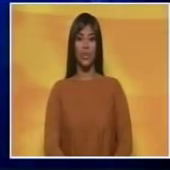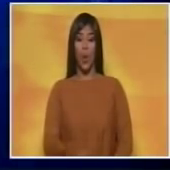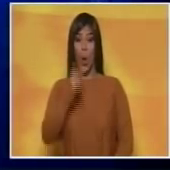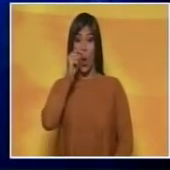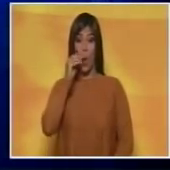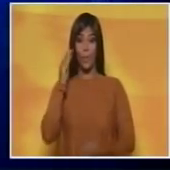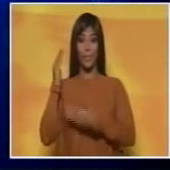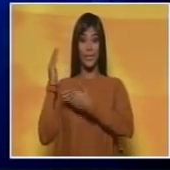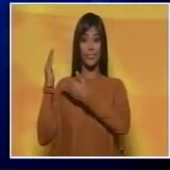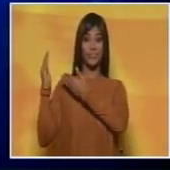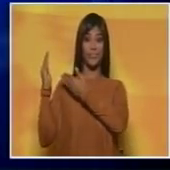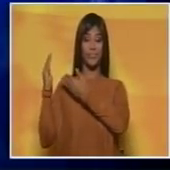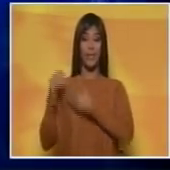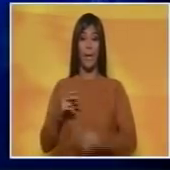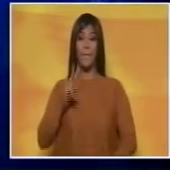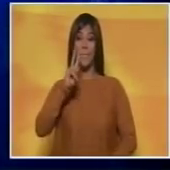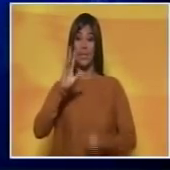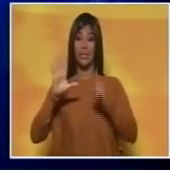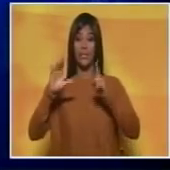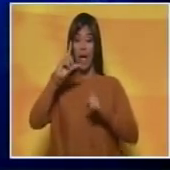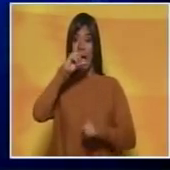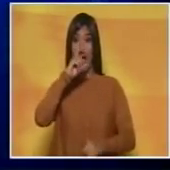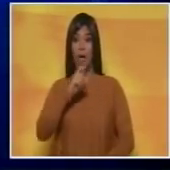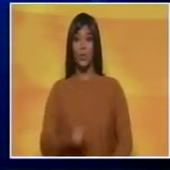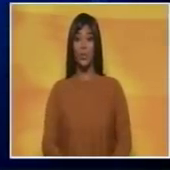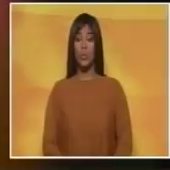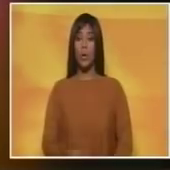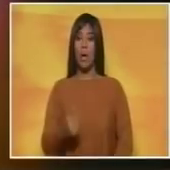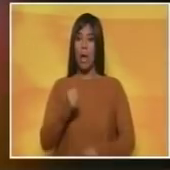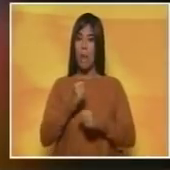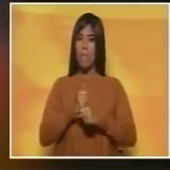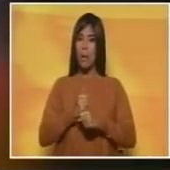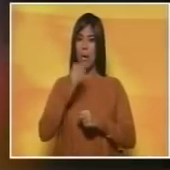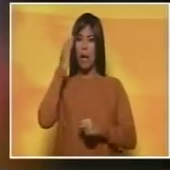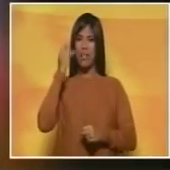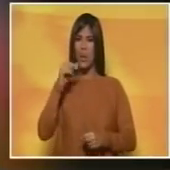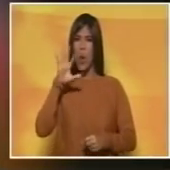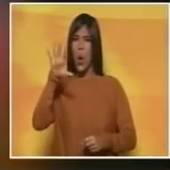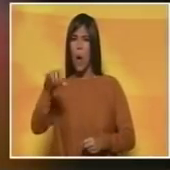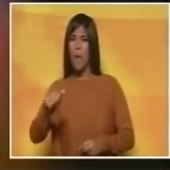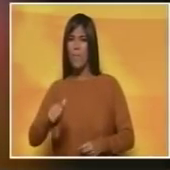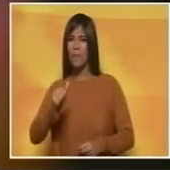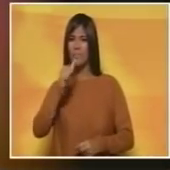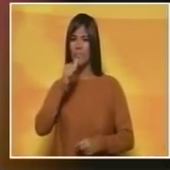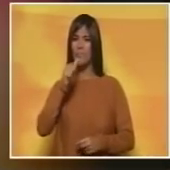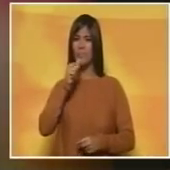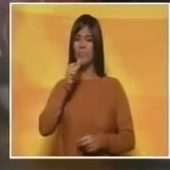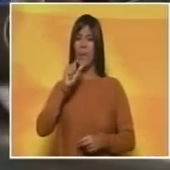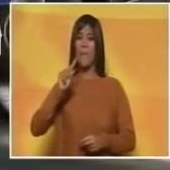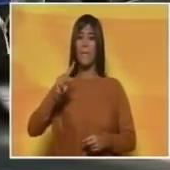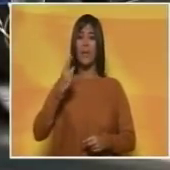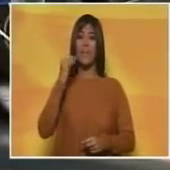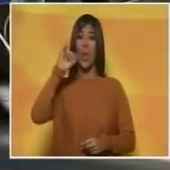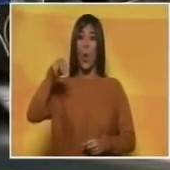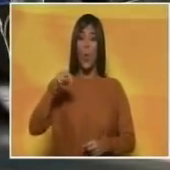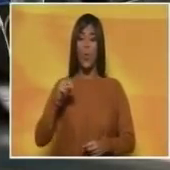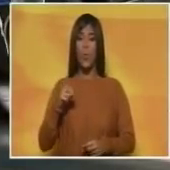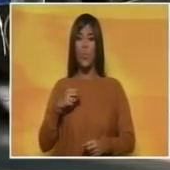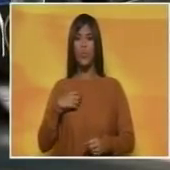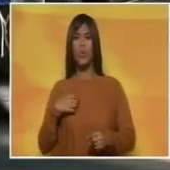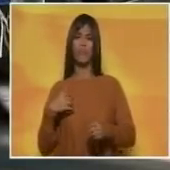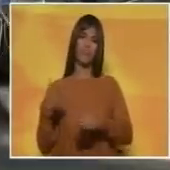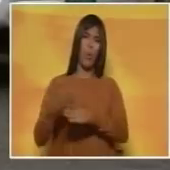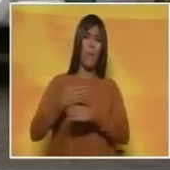Ismael González Colmenares, de 26 años, nunca imaginó que la bebida que ingirió la noche del 1 de junio en una reunión